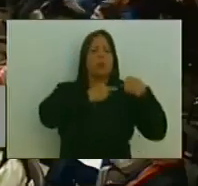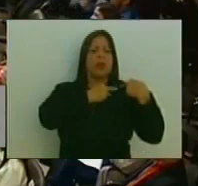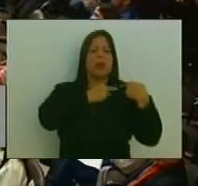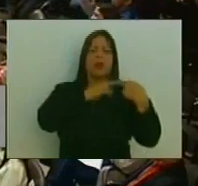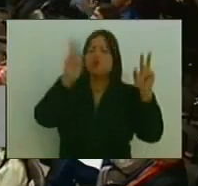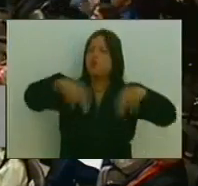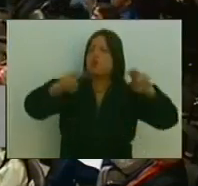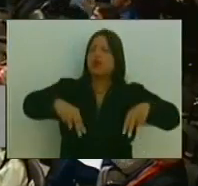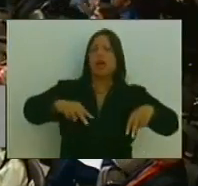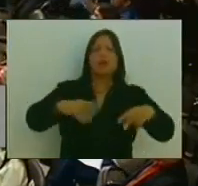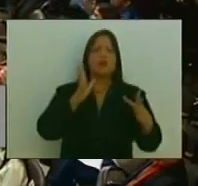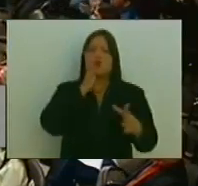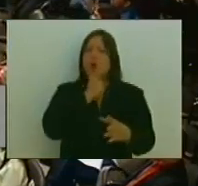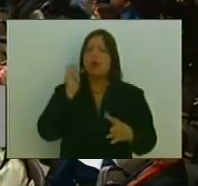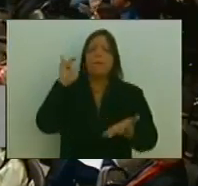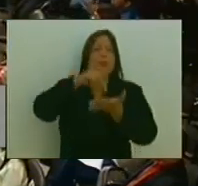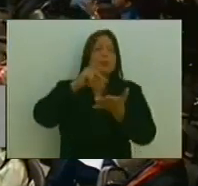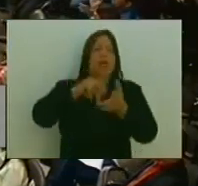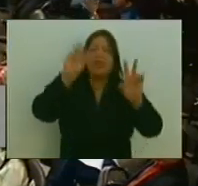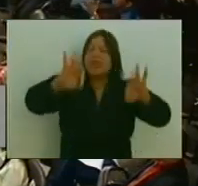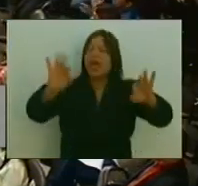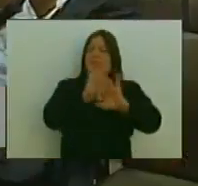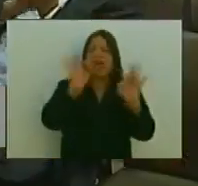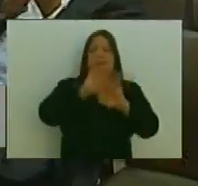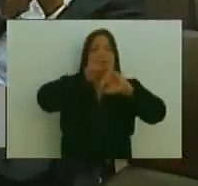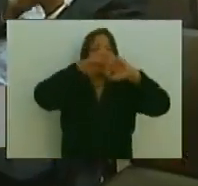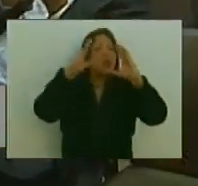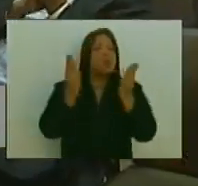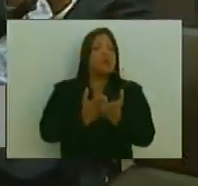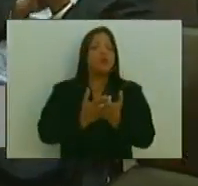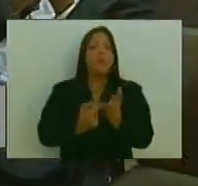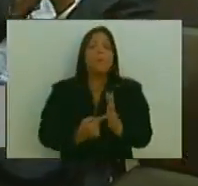protagónico. Piensen en eso. Pero además,